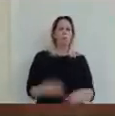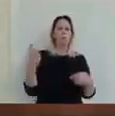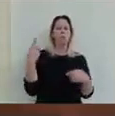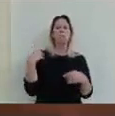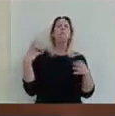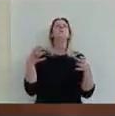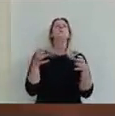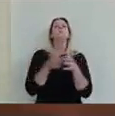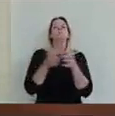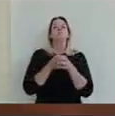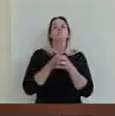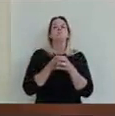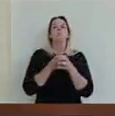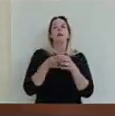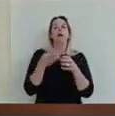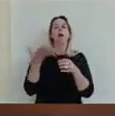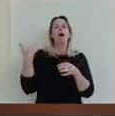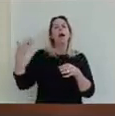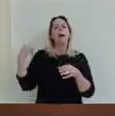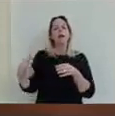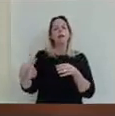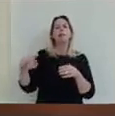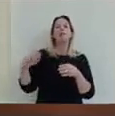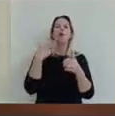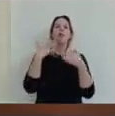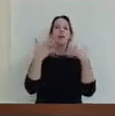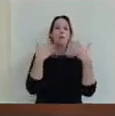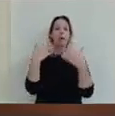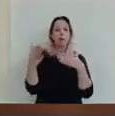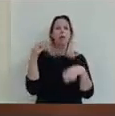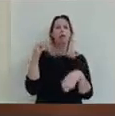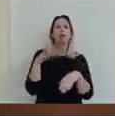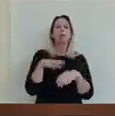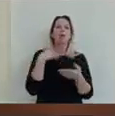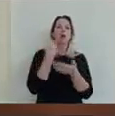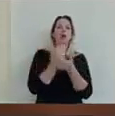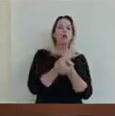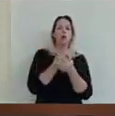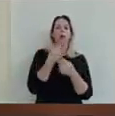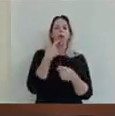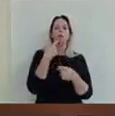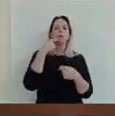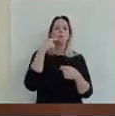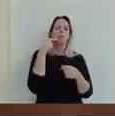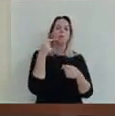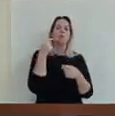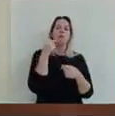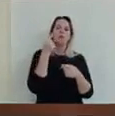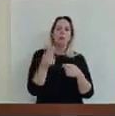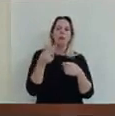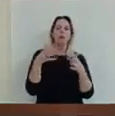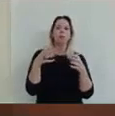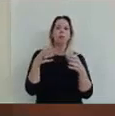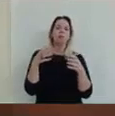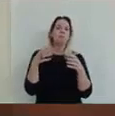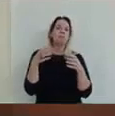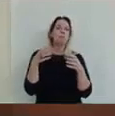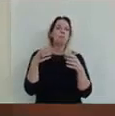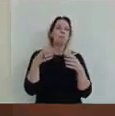Concejala Escúa, usted habló de gestión municipal de salud. Hablaba de que en el 2018 tenía el 600% de